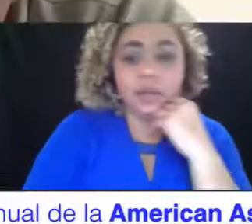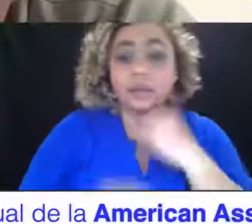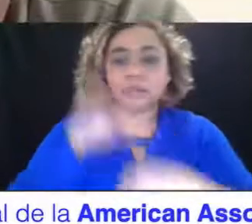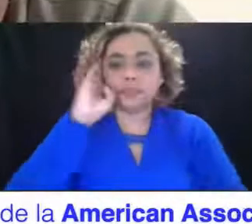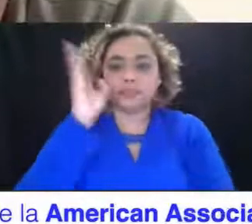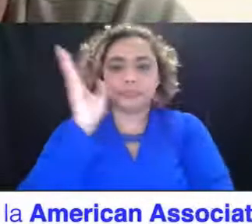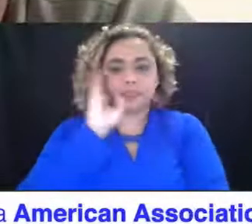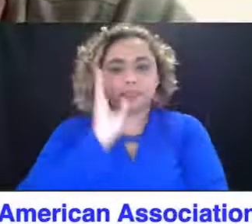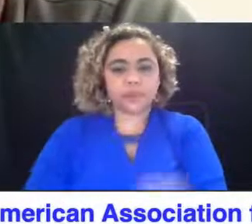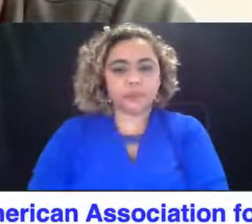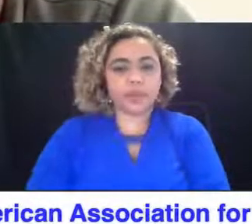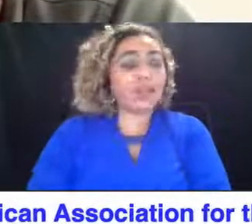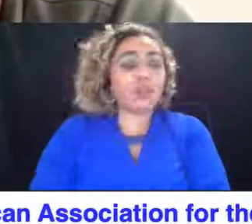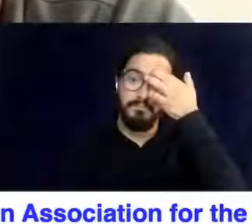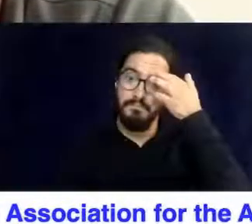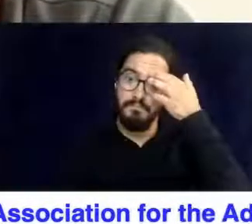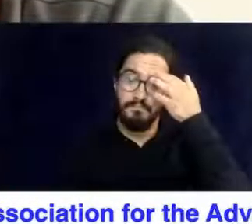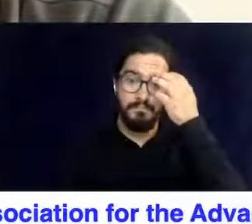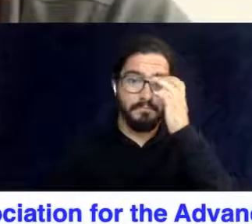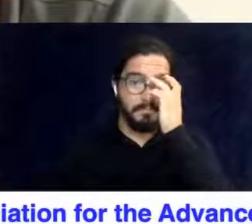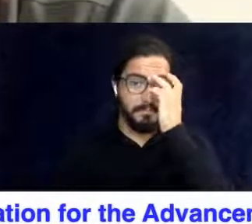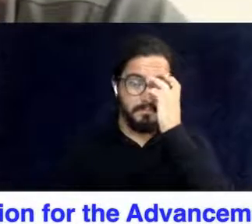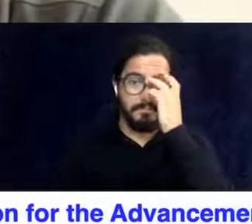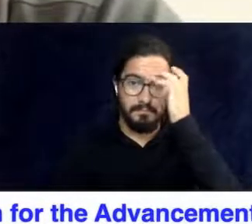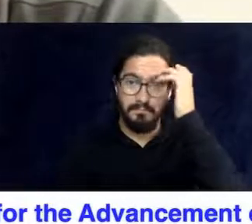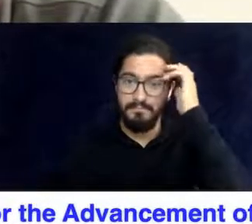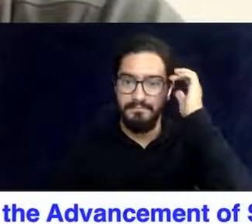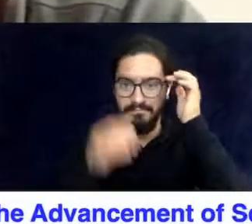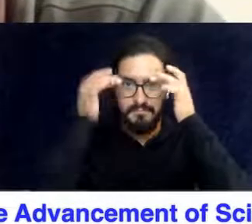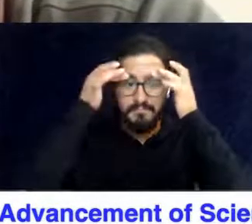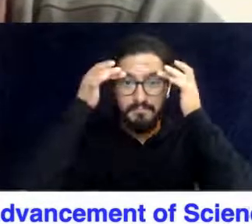background tengo en Puerto Rico por ahí.